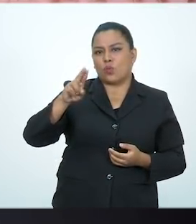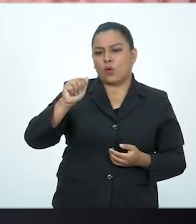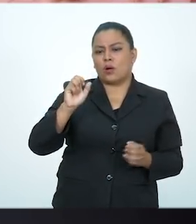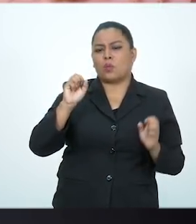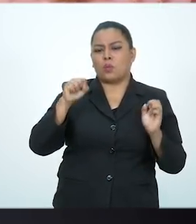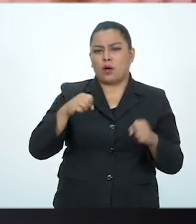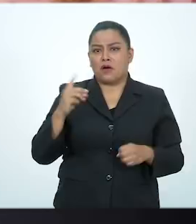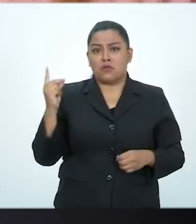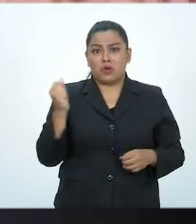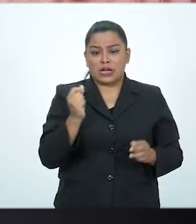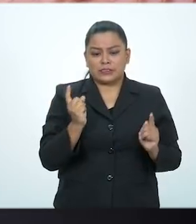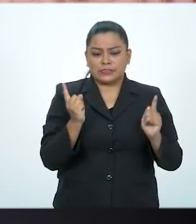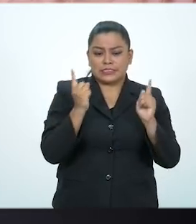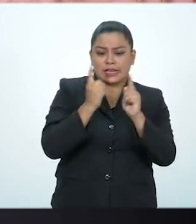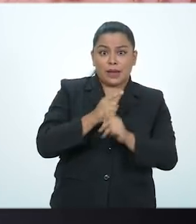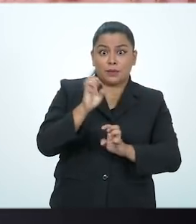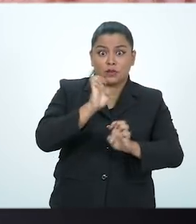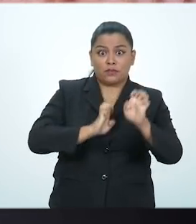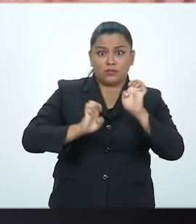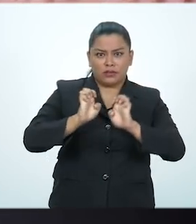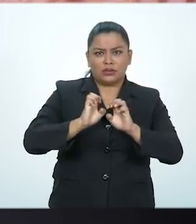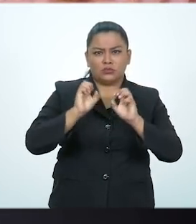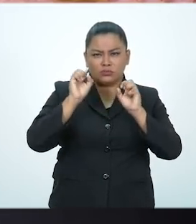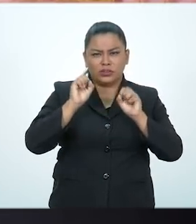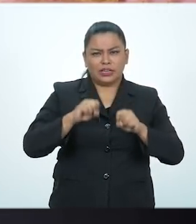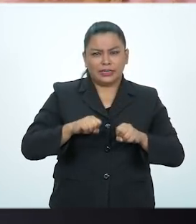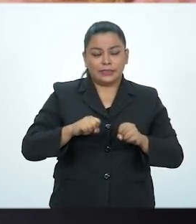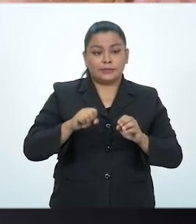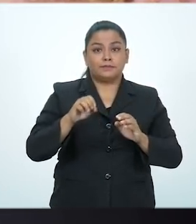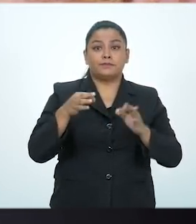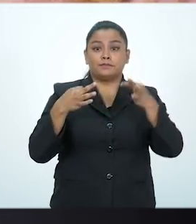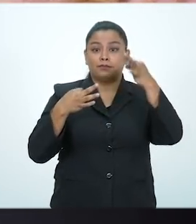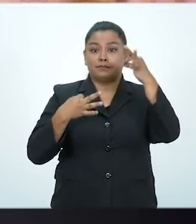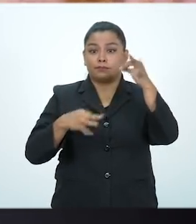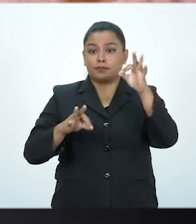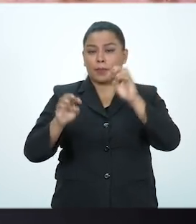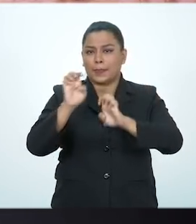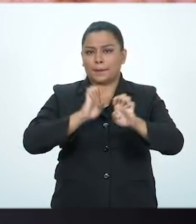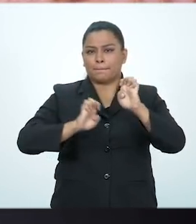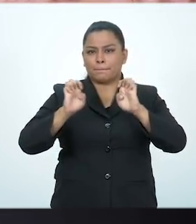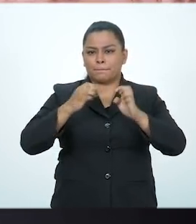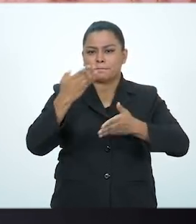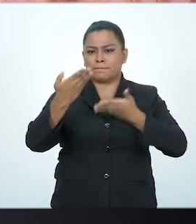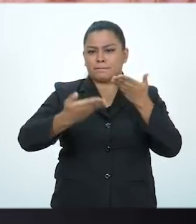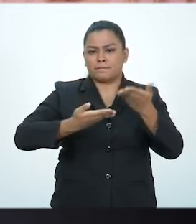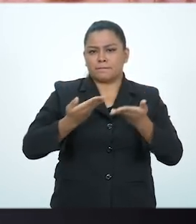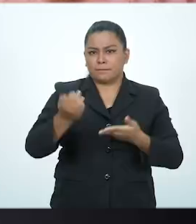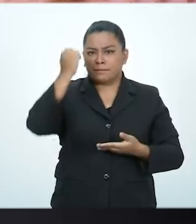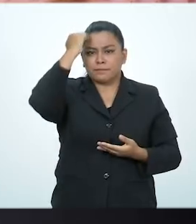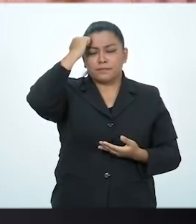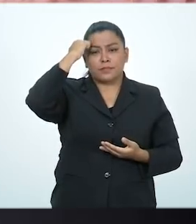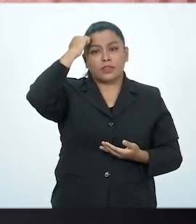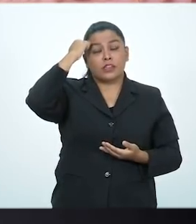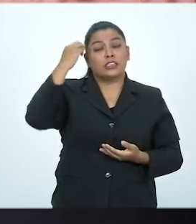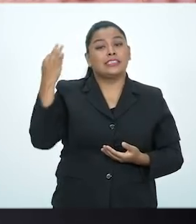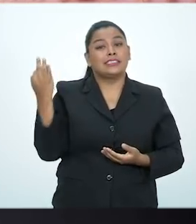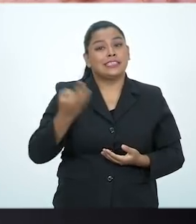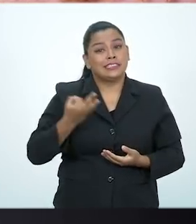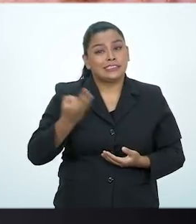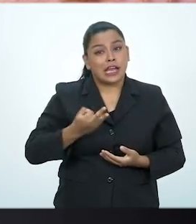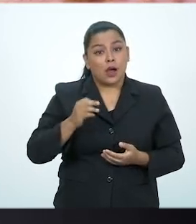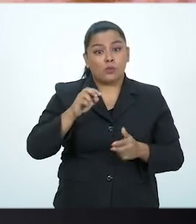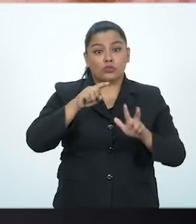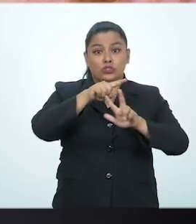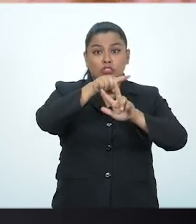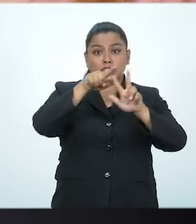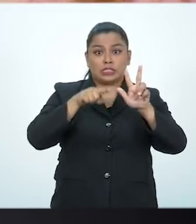haya flexibilidad en la evaluación. Según el documento de evaluación al servicio de los aprendizajes, debemos